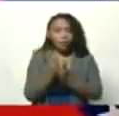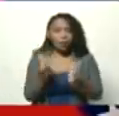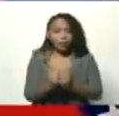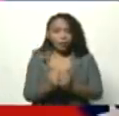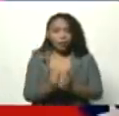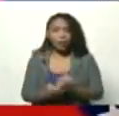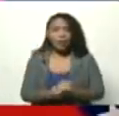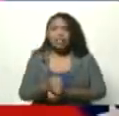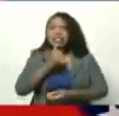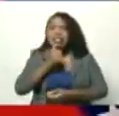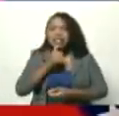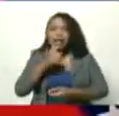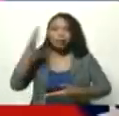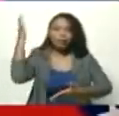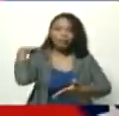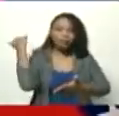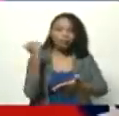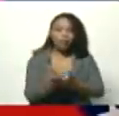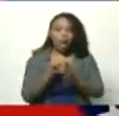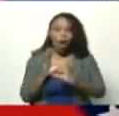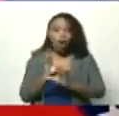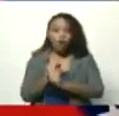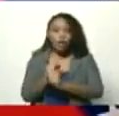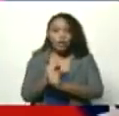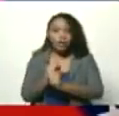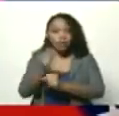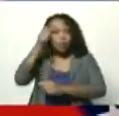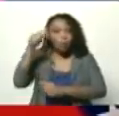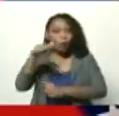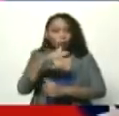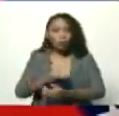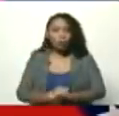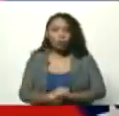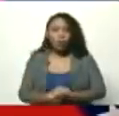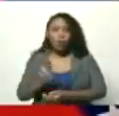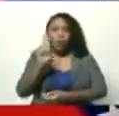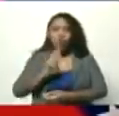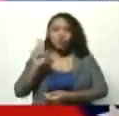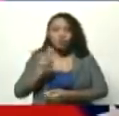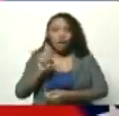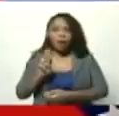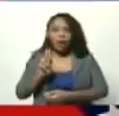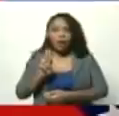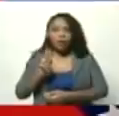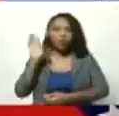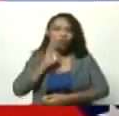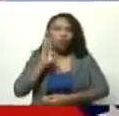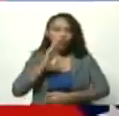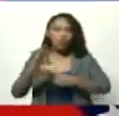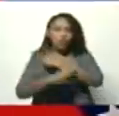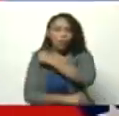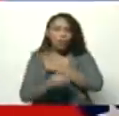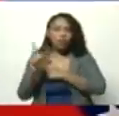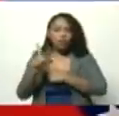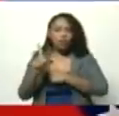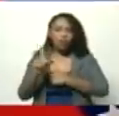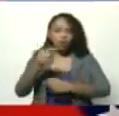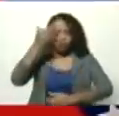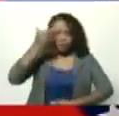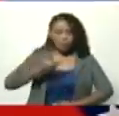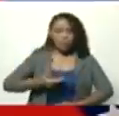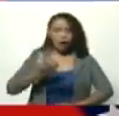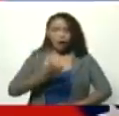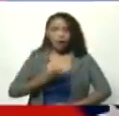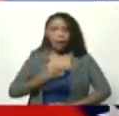quien, traicionando la confianza del pueblo, usaba indignamente su investidura